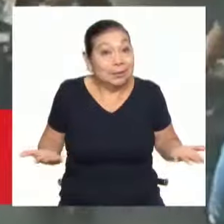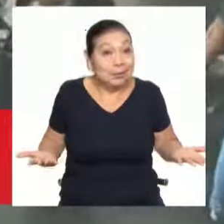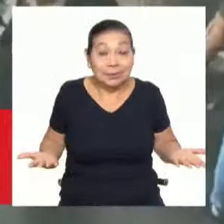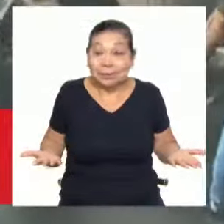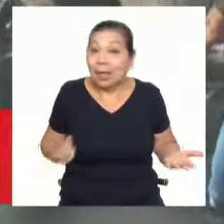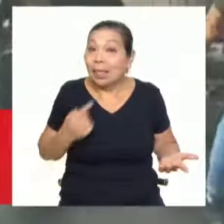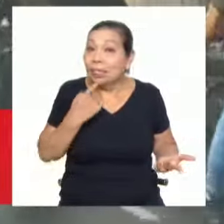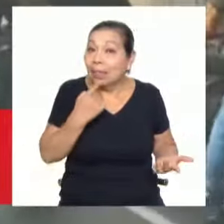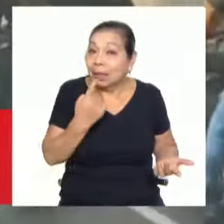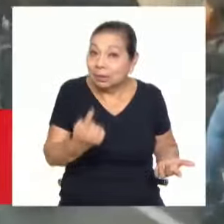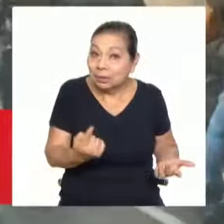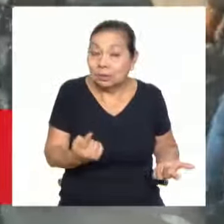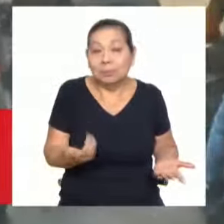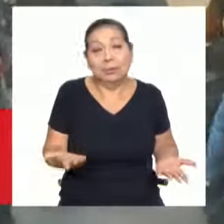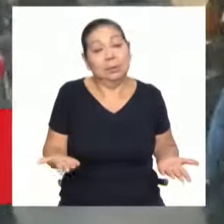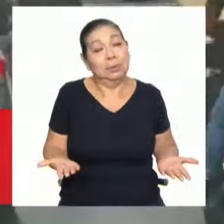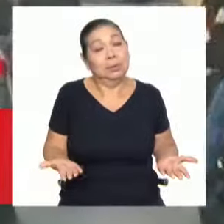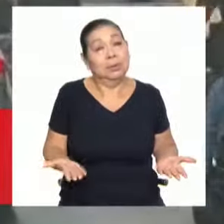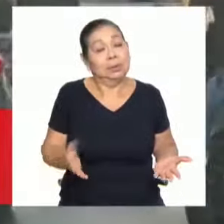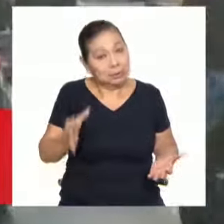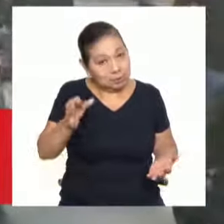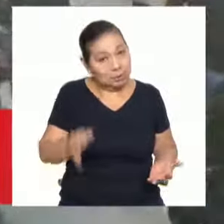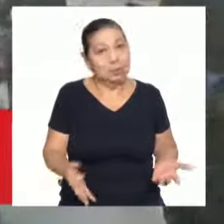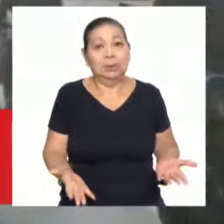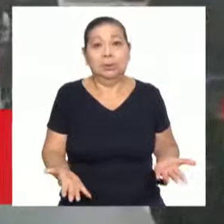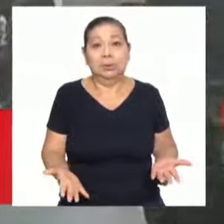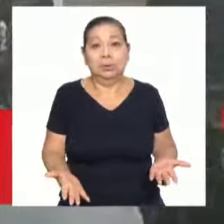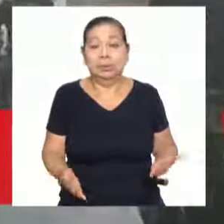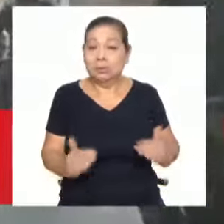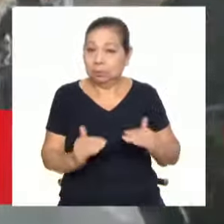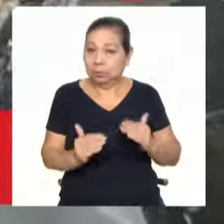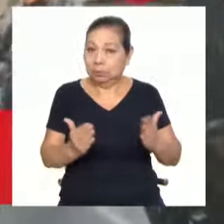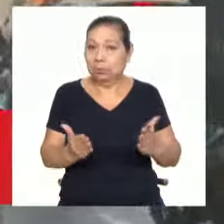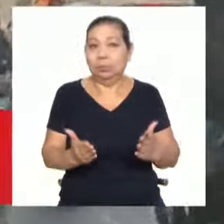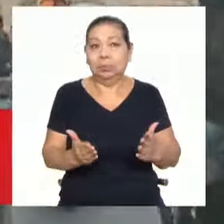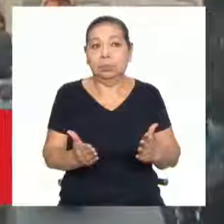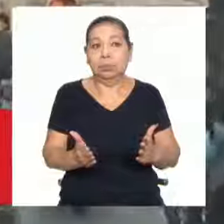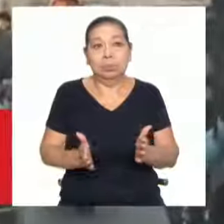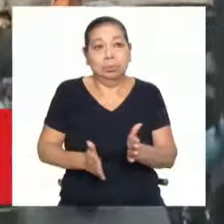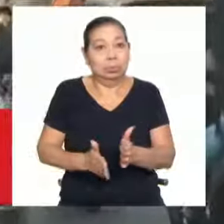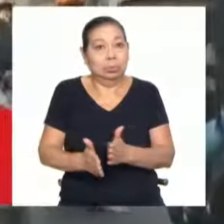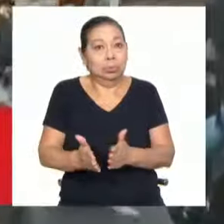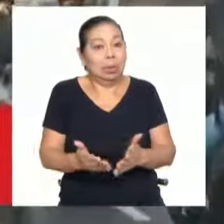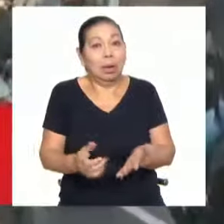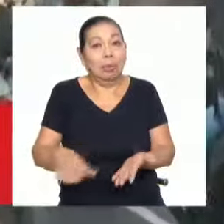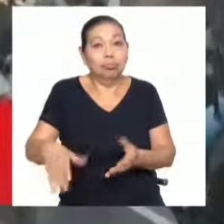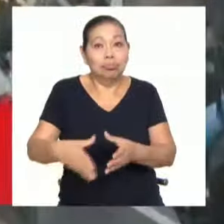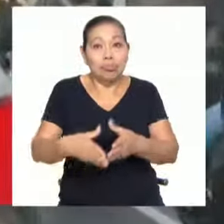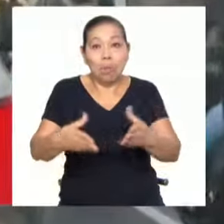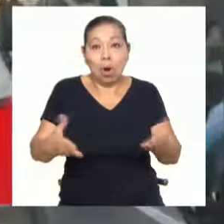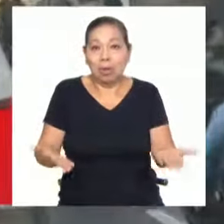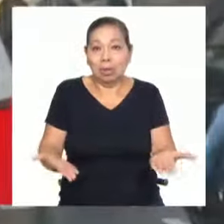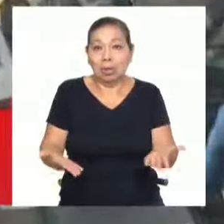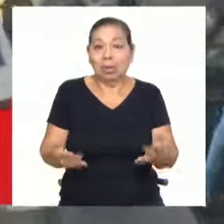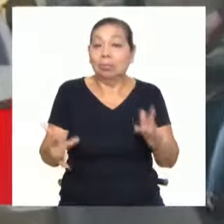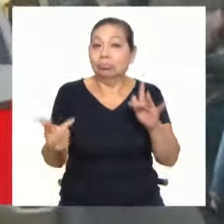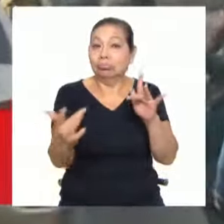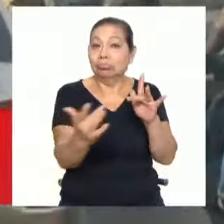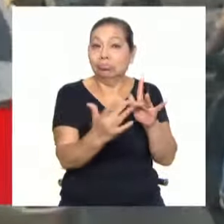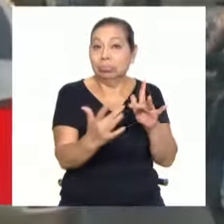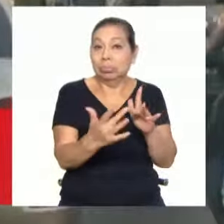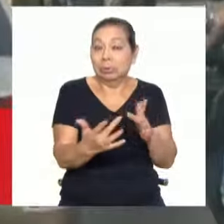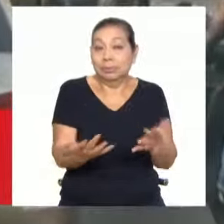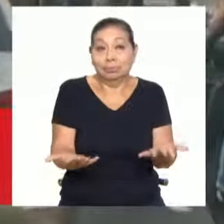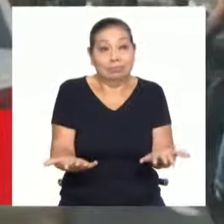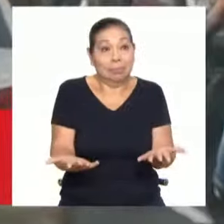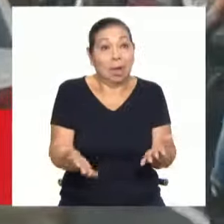nosotros hacemos votos, nuestro llamado es a que podamos estar a la altura de las grandes urbes, las grandes ciudades, con un sistema interconectado,